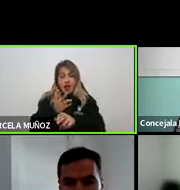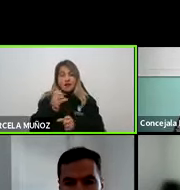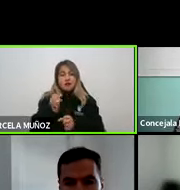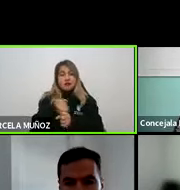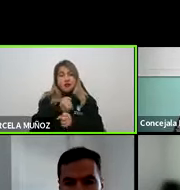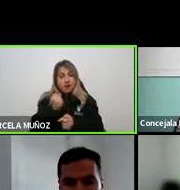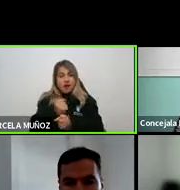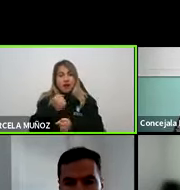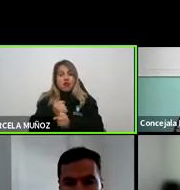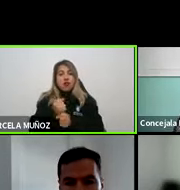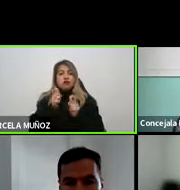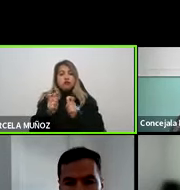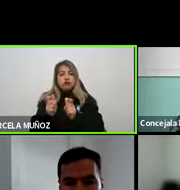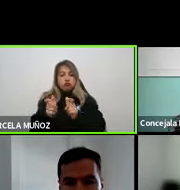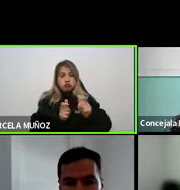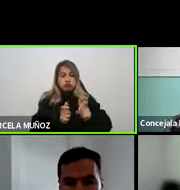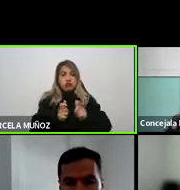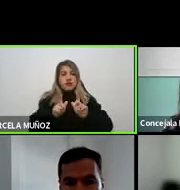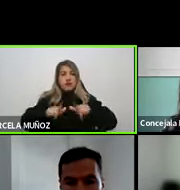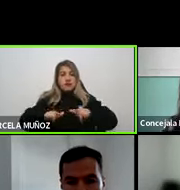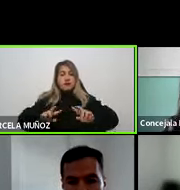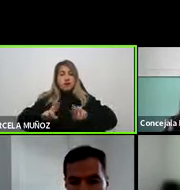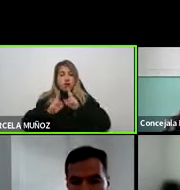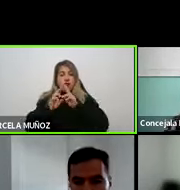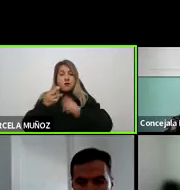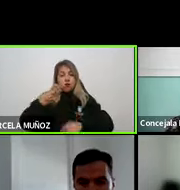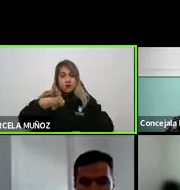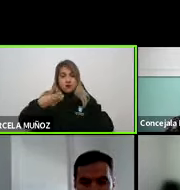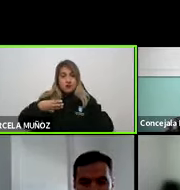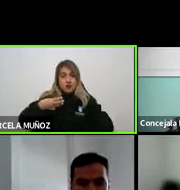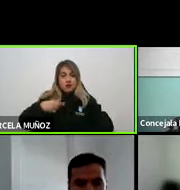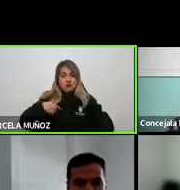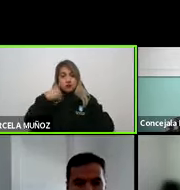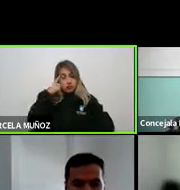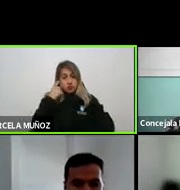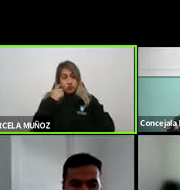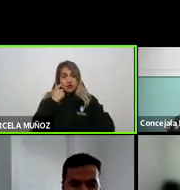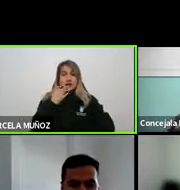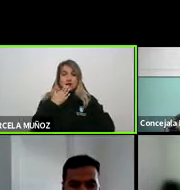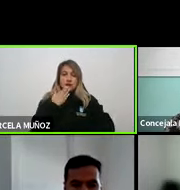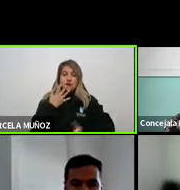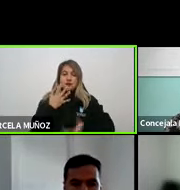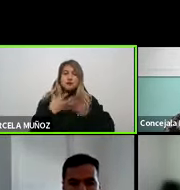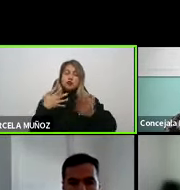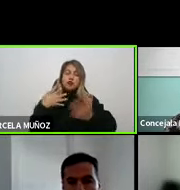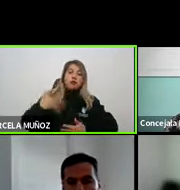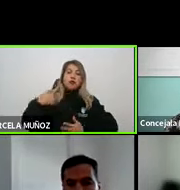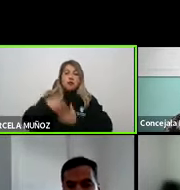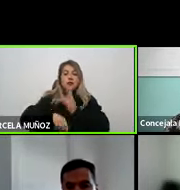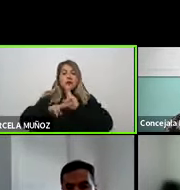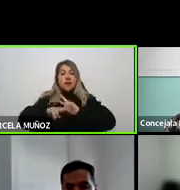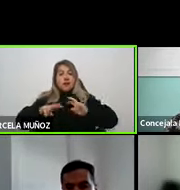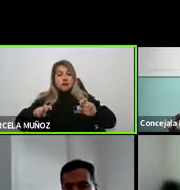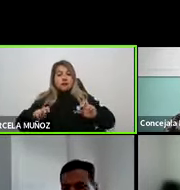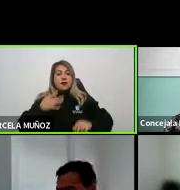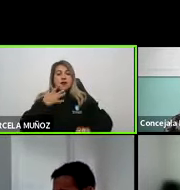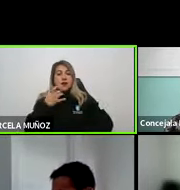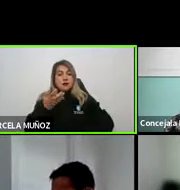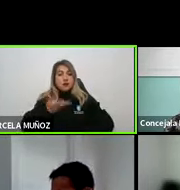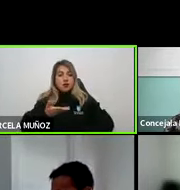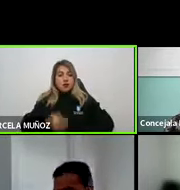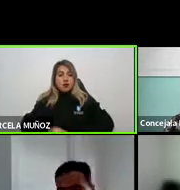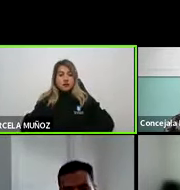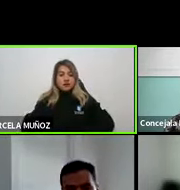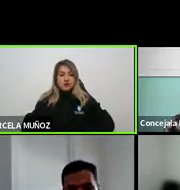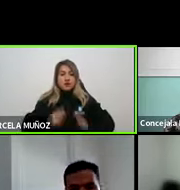fiscalización en relación al Departamento de Obras Municipales, que yo creo que también es un punto importante a analizar, ya que